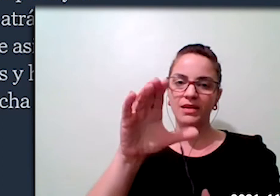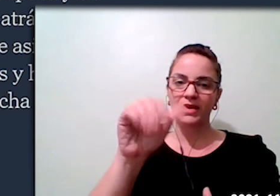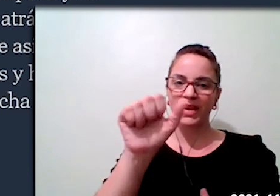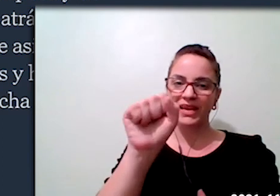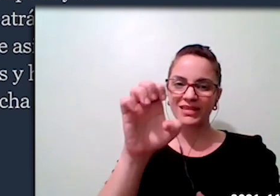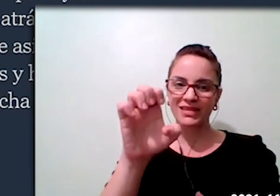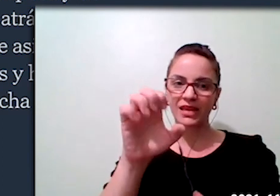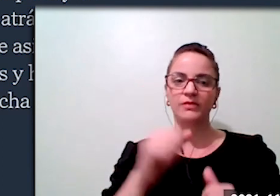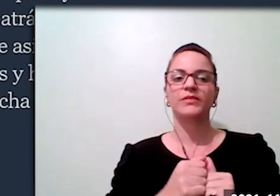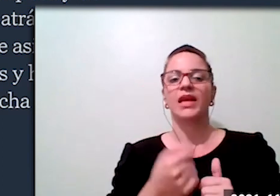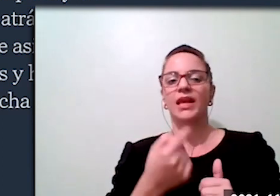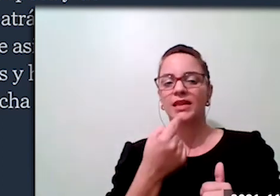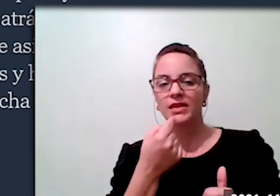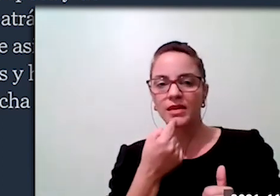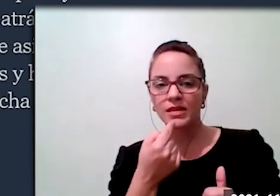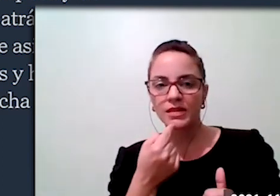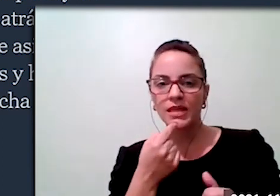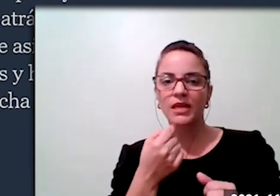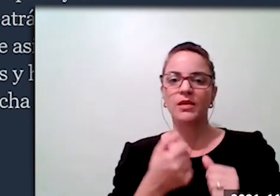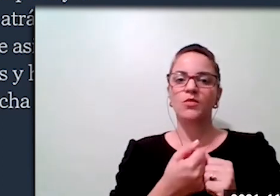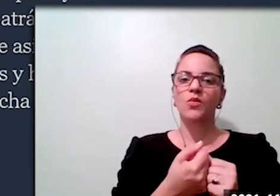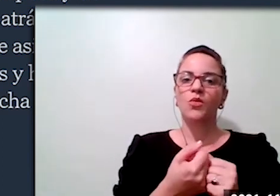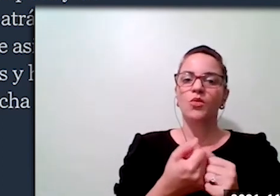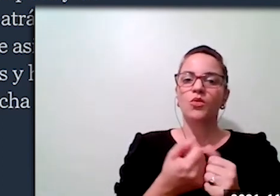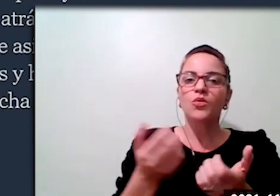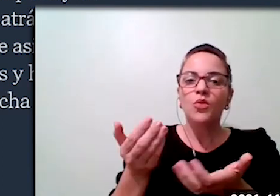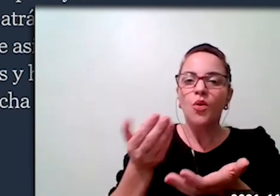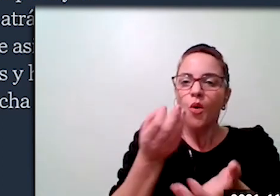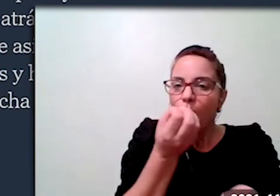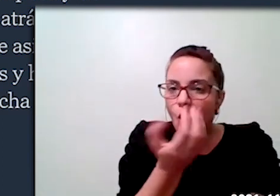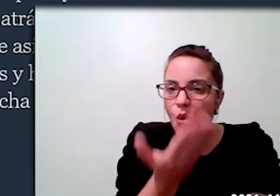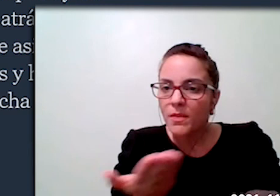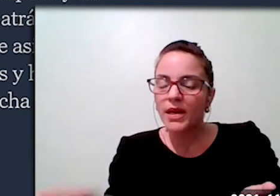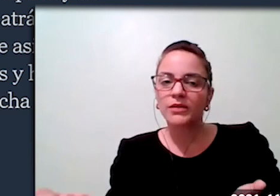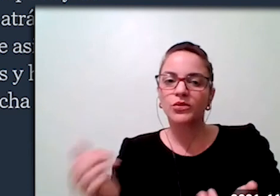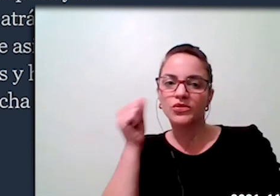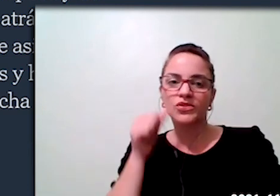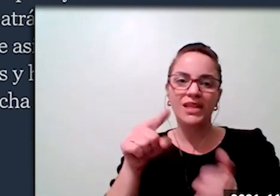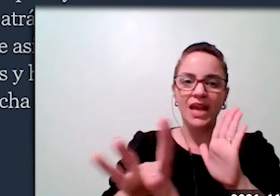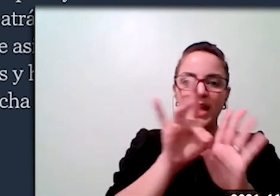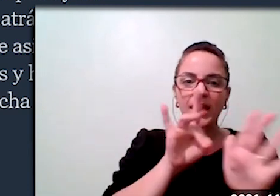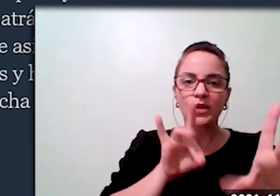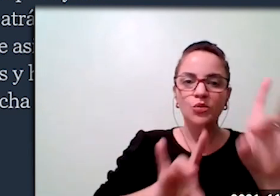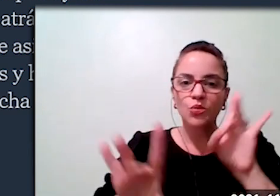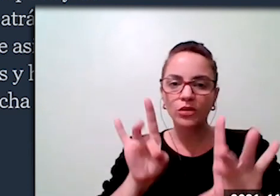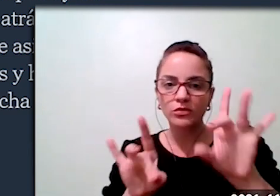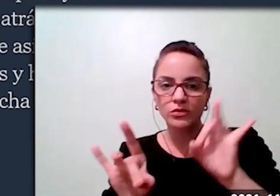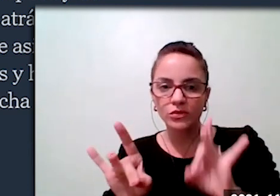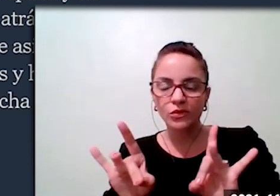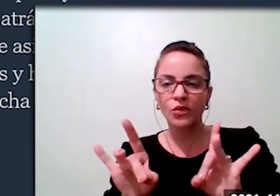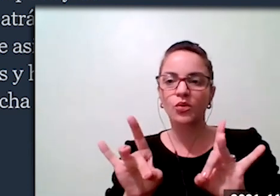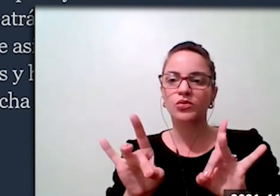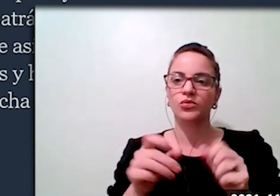mercancías traídas a la isleta, que ella ha recuperado en los archivos y en desentierros